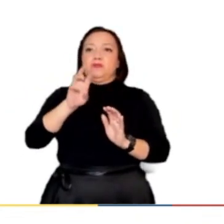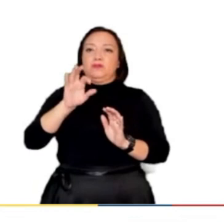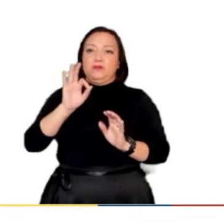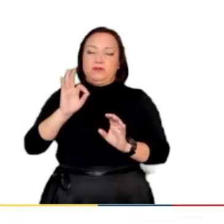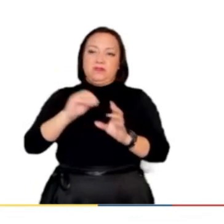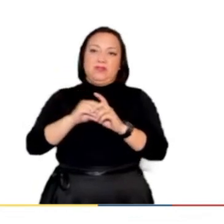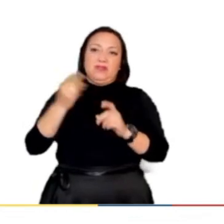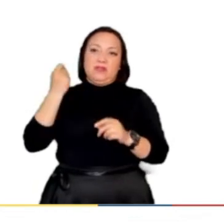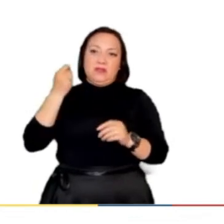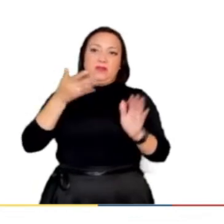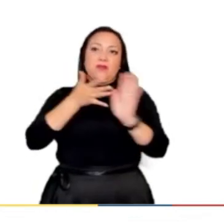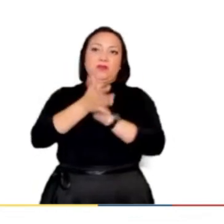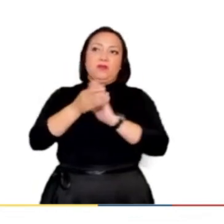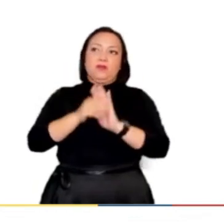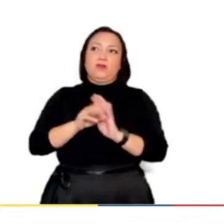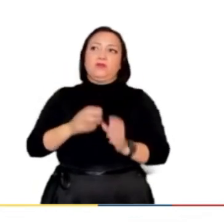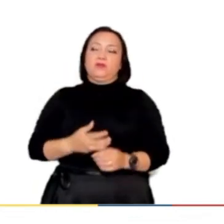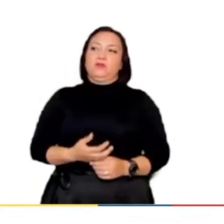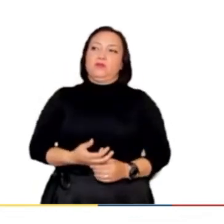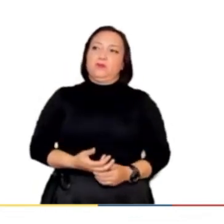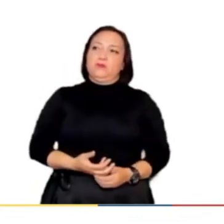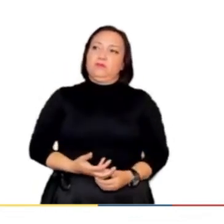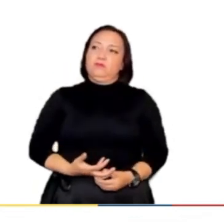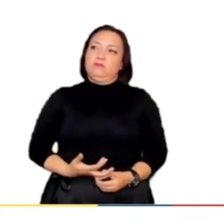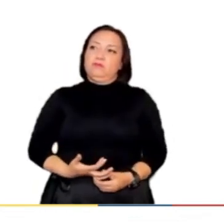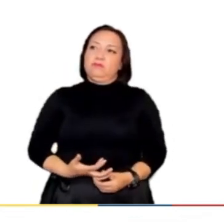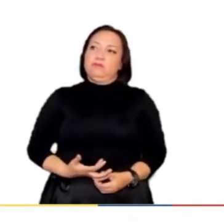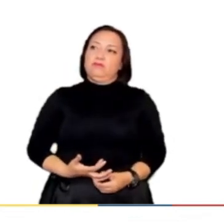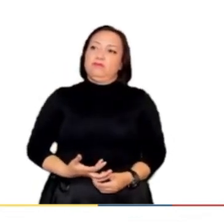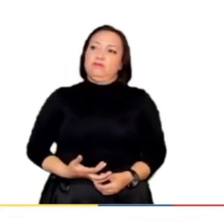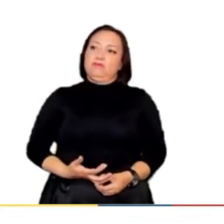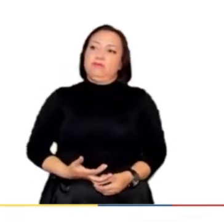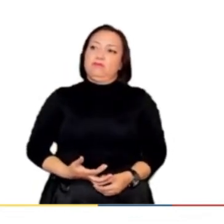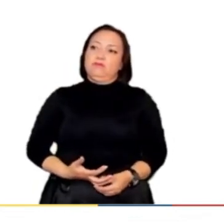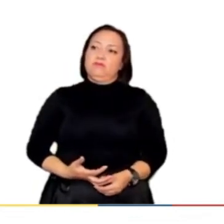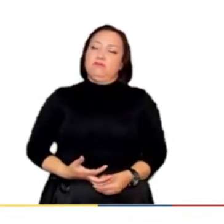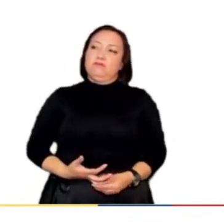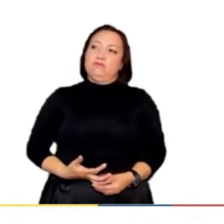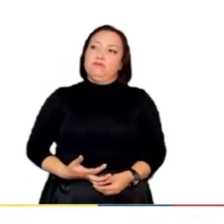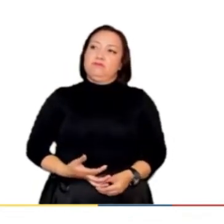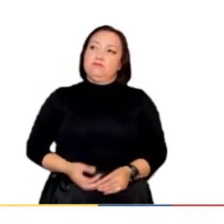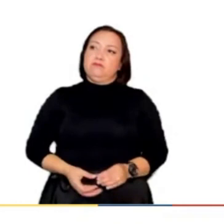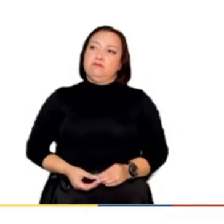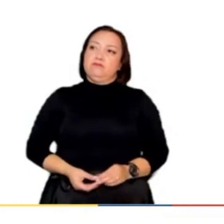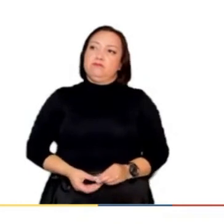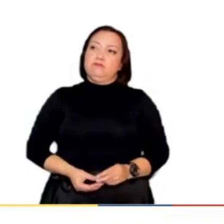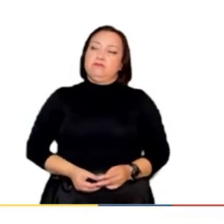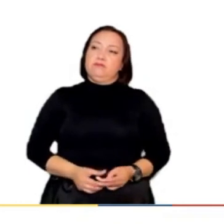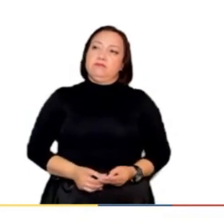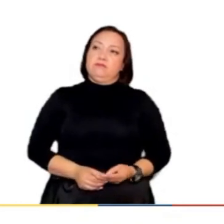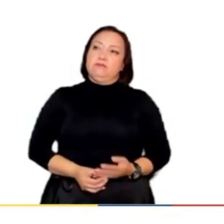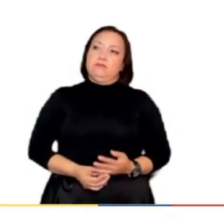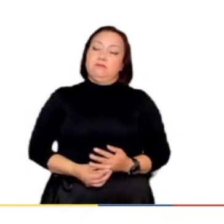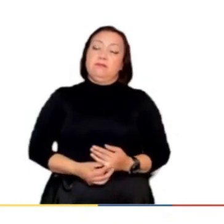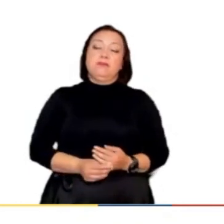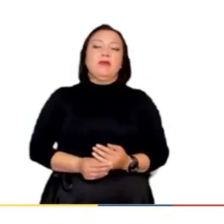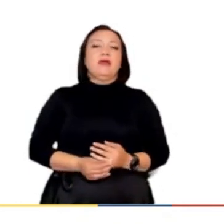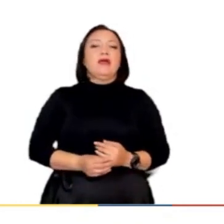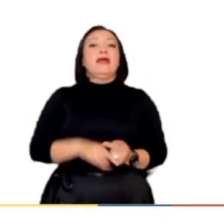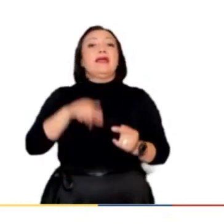en el acto de la operación. Sin embargo, existe una particularidad muy especial en estas operaciones, es que ahí no se